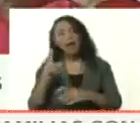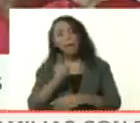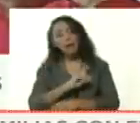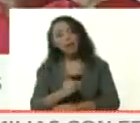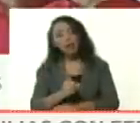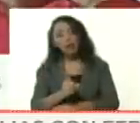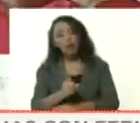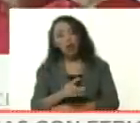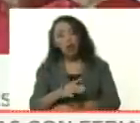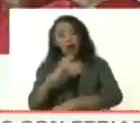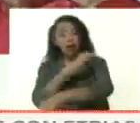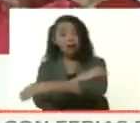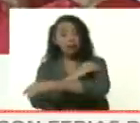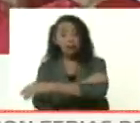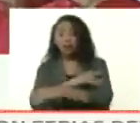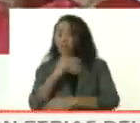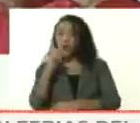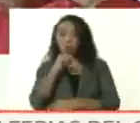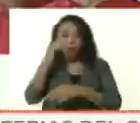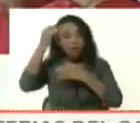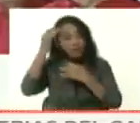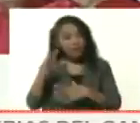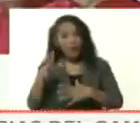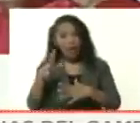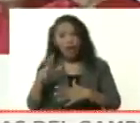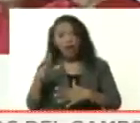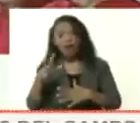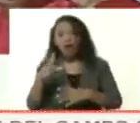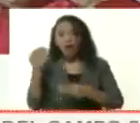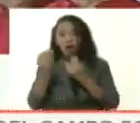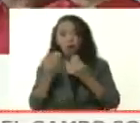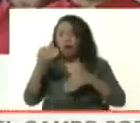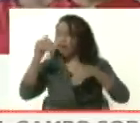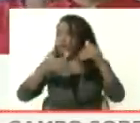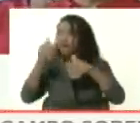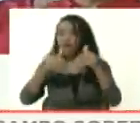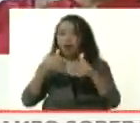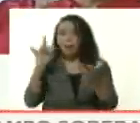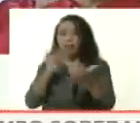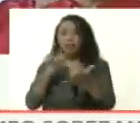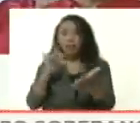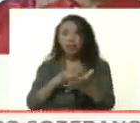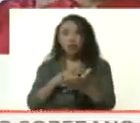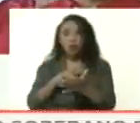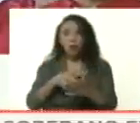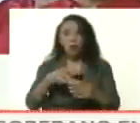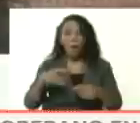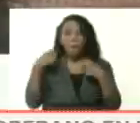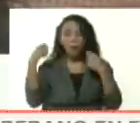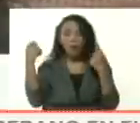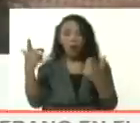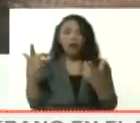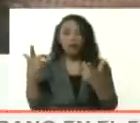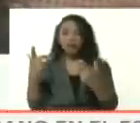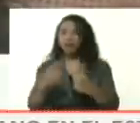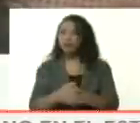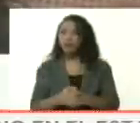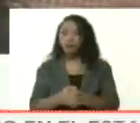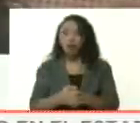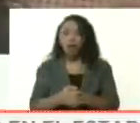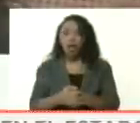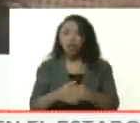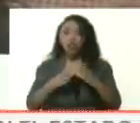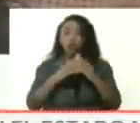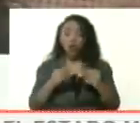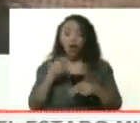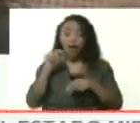elecciones. Es un tema de la participación popular. Por eso nosotros estamos haciendo, Gladys, todas estas visitas